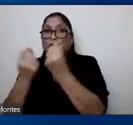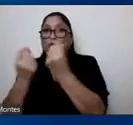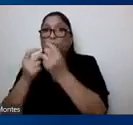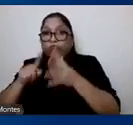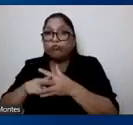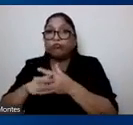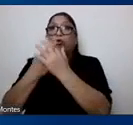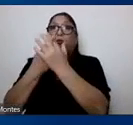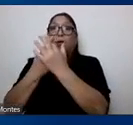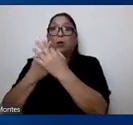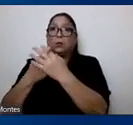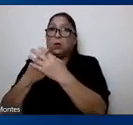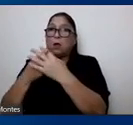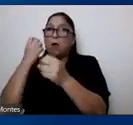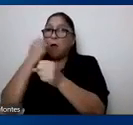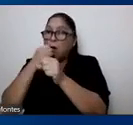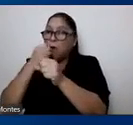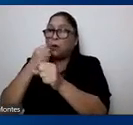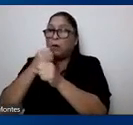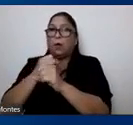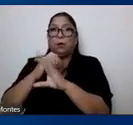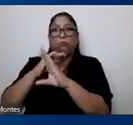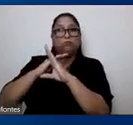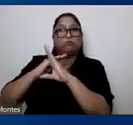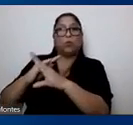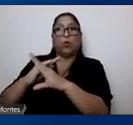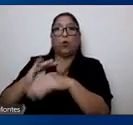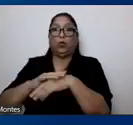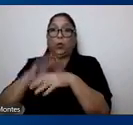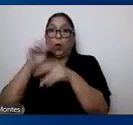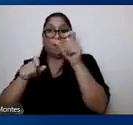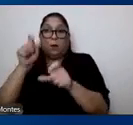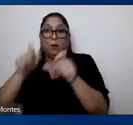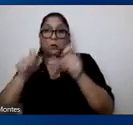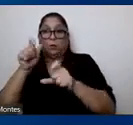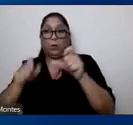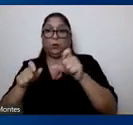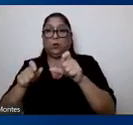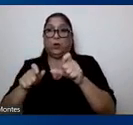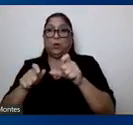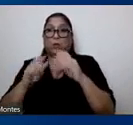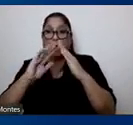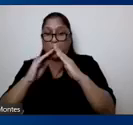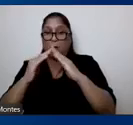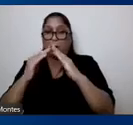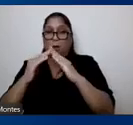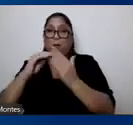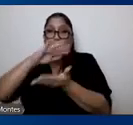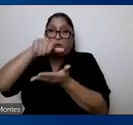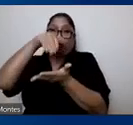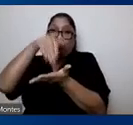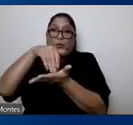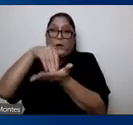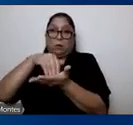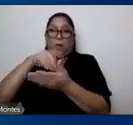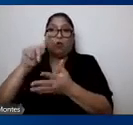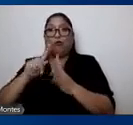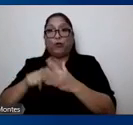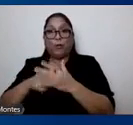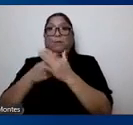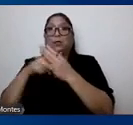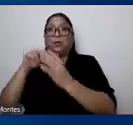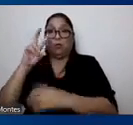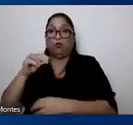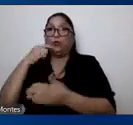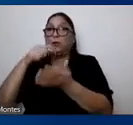a actuar en contra de la población urbana. No quiero decir que se inicia, sino es que